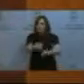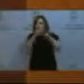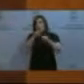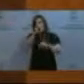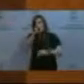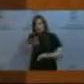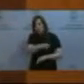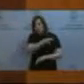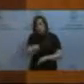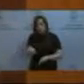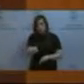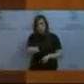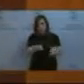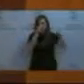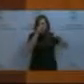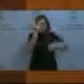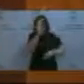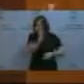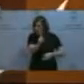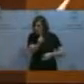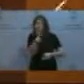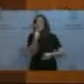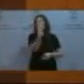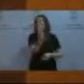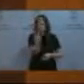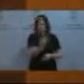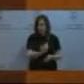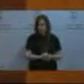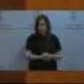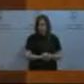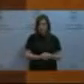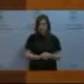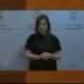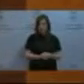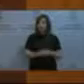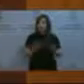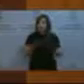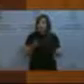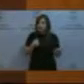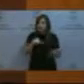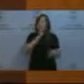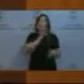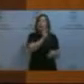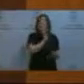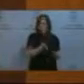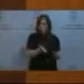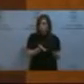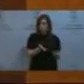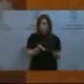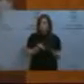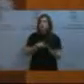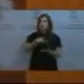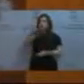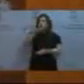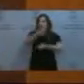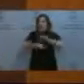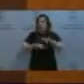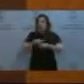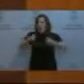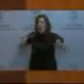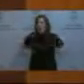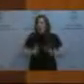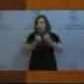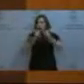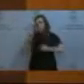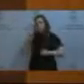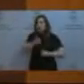no? ¿Usted cree que no? Dígalo, dígalo. Y en todo caso, le pregunto, ¿se han llevado a cabo, como digo, actuaciones